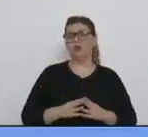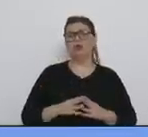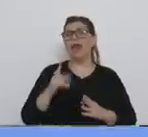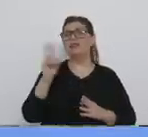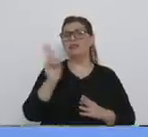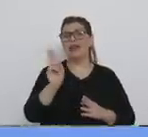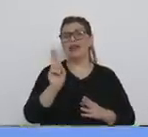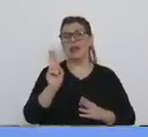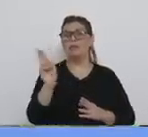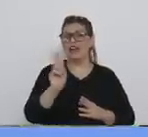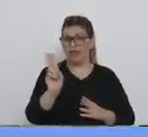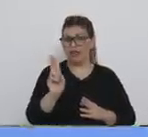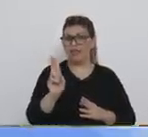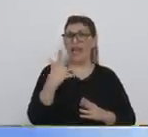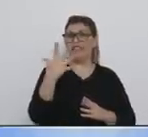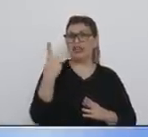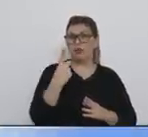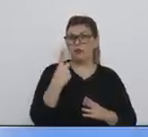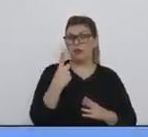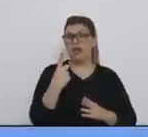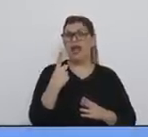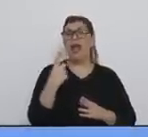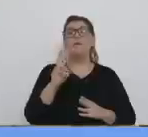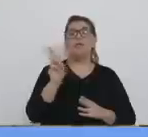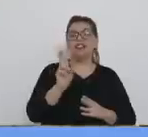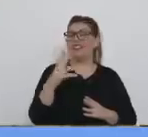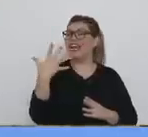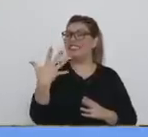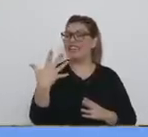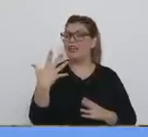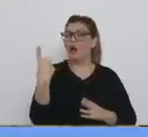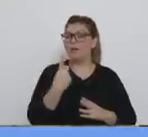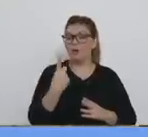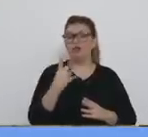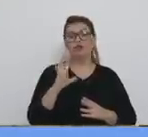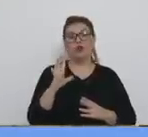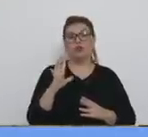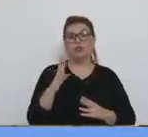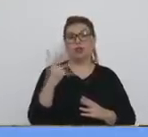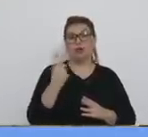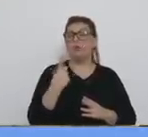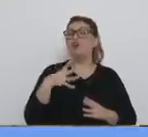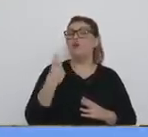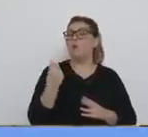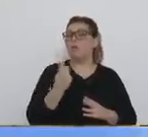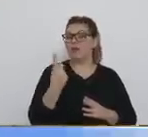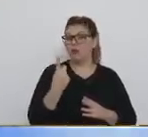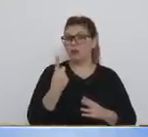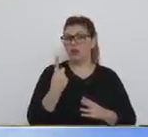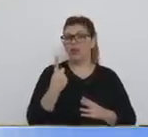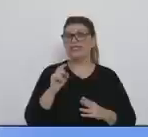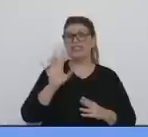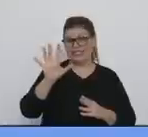para preferencias son ciegos para preferencias en 50 minutos un minuto 15